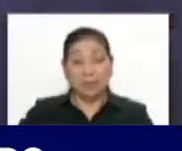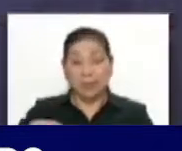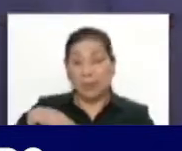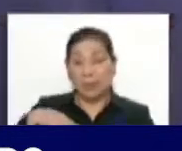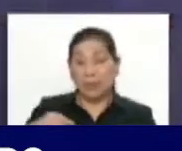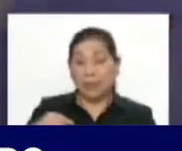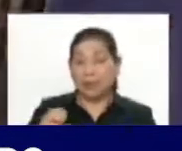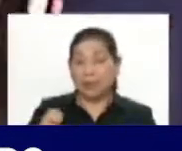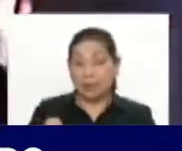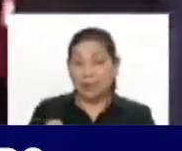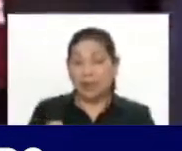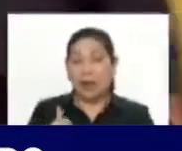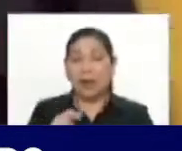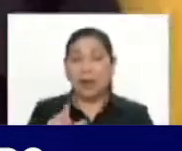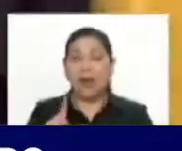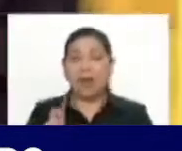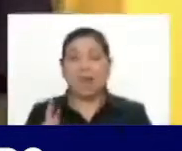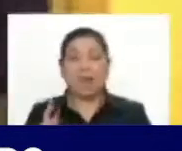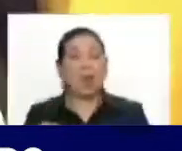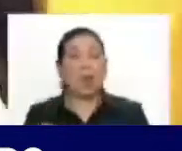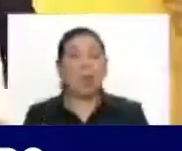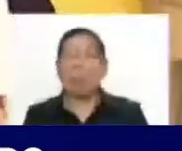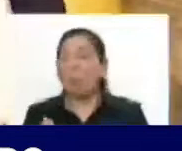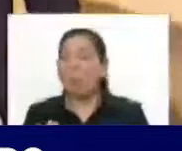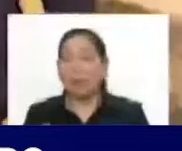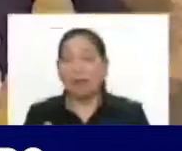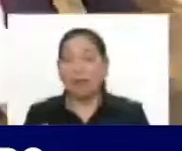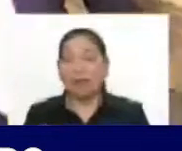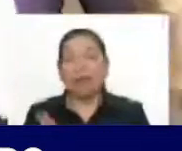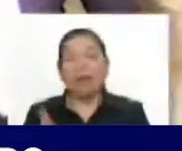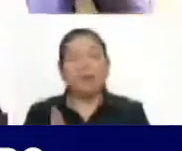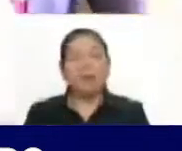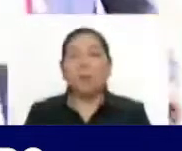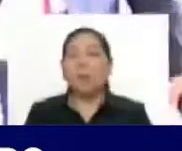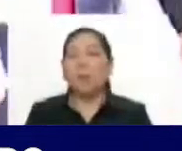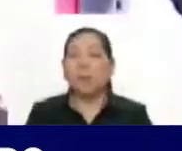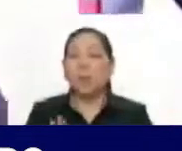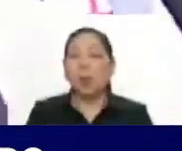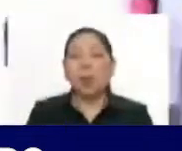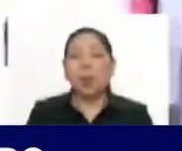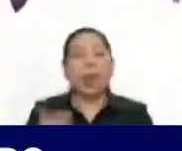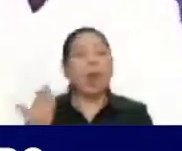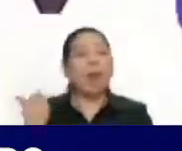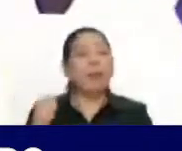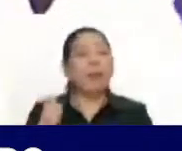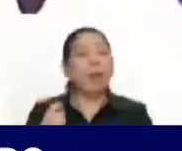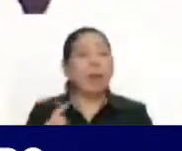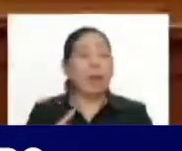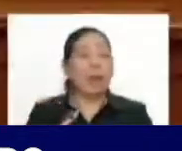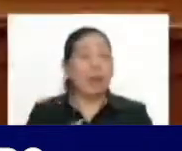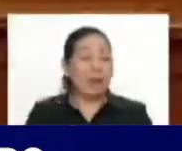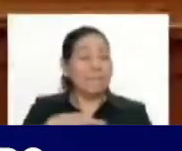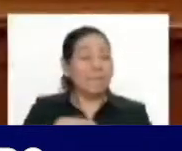Heiner Alvarado, quien está en estado de investigación por presuntos hechos ilícitos en su gestión como ministro de Vivienda. La